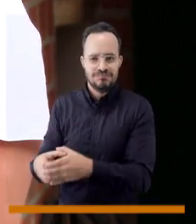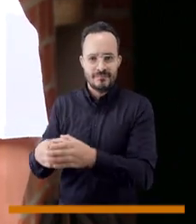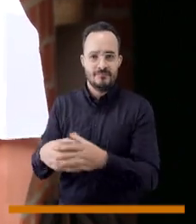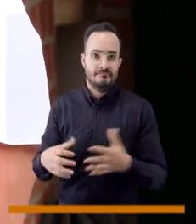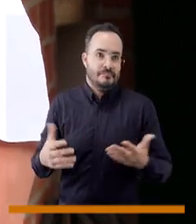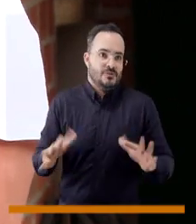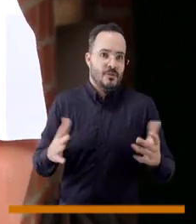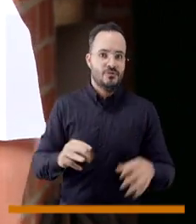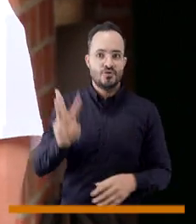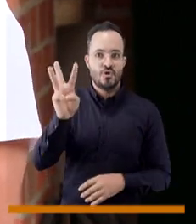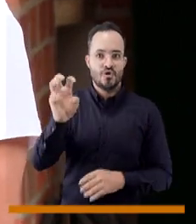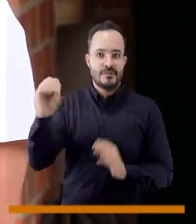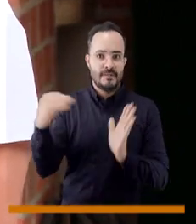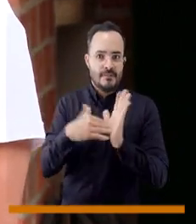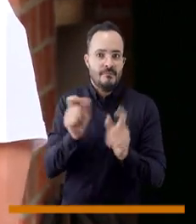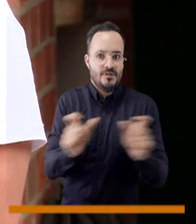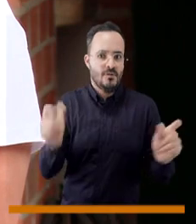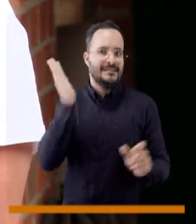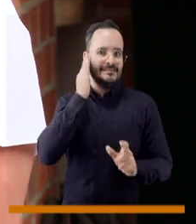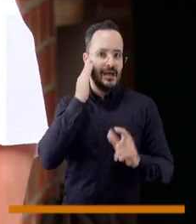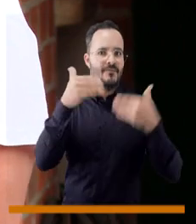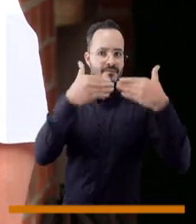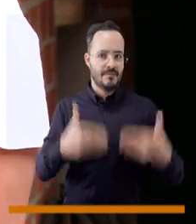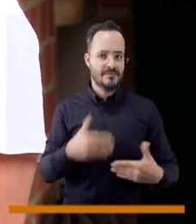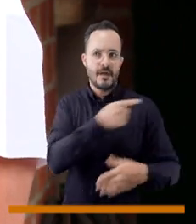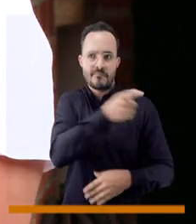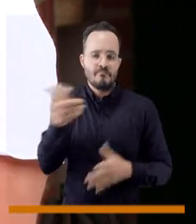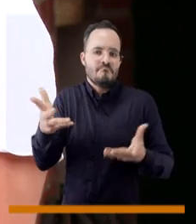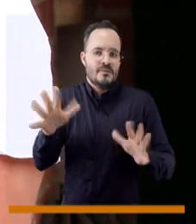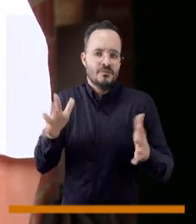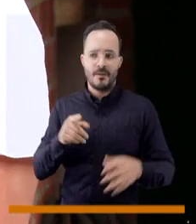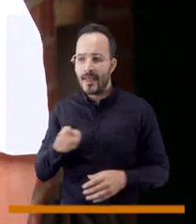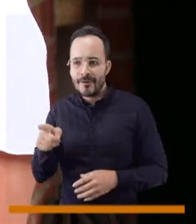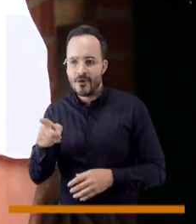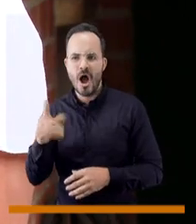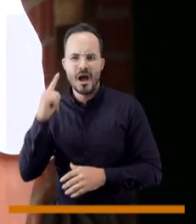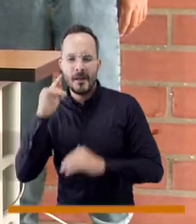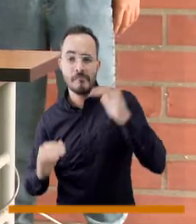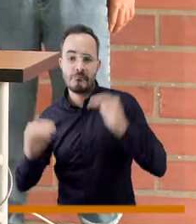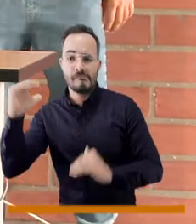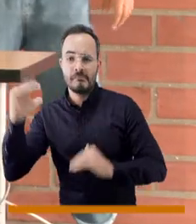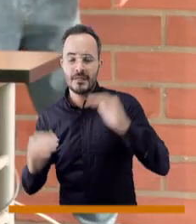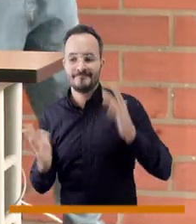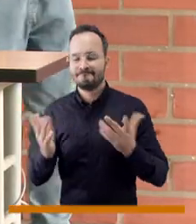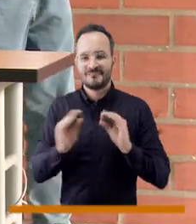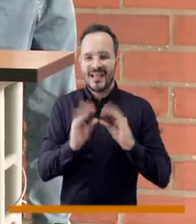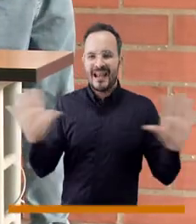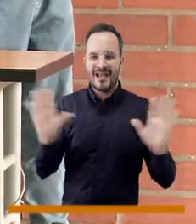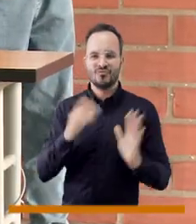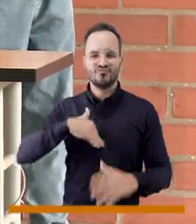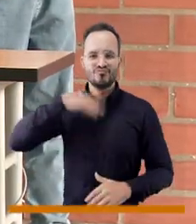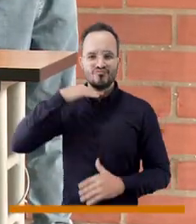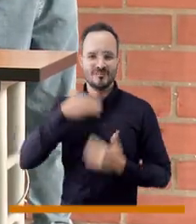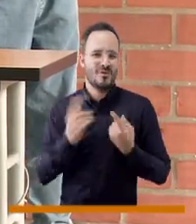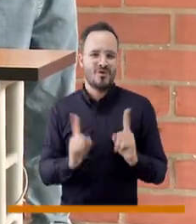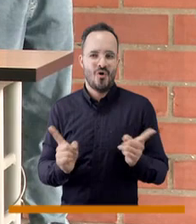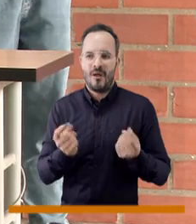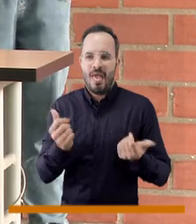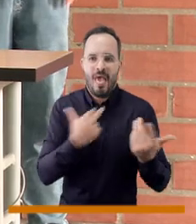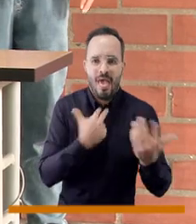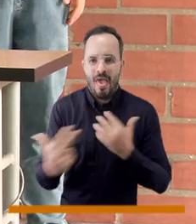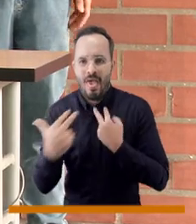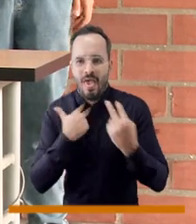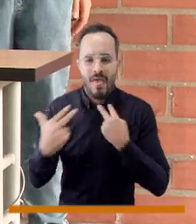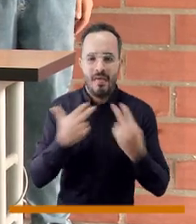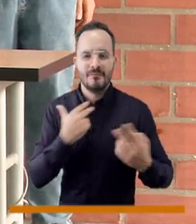una población de más o menos de 80.000 personas con discapacidad, no se generan unos recursos de inversión para los planes de desarrollo. Entonces es